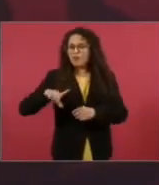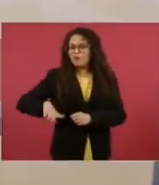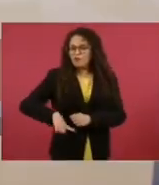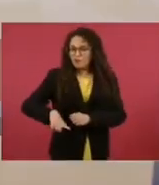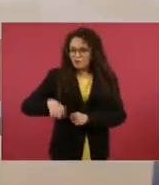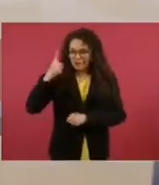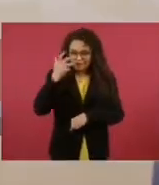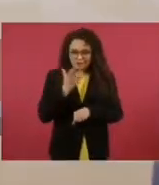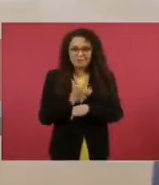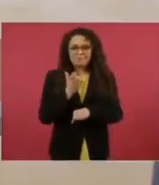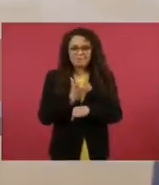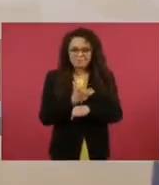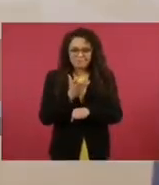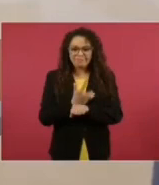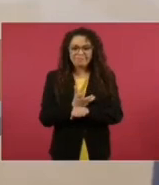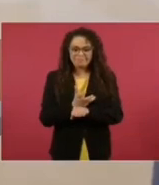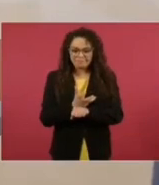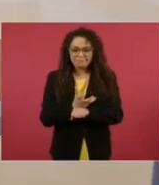injerencia rusa?